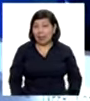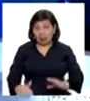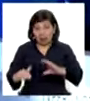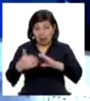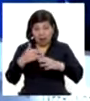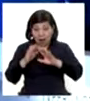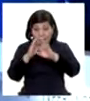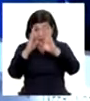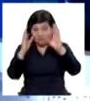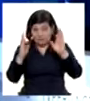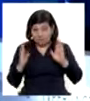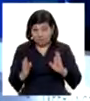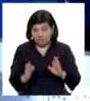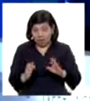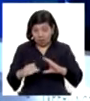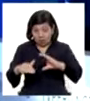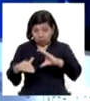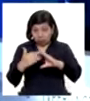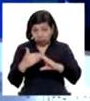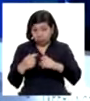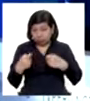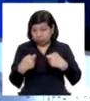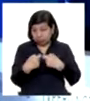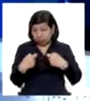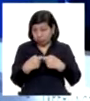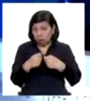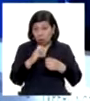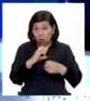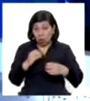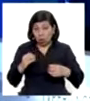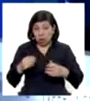envían su ficha a través de un correo que es